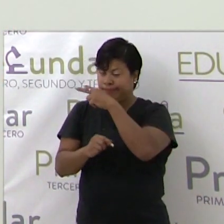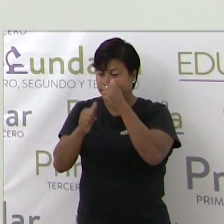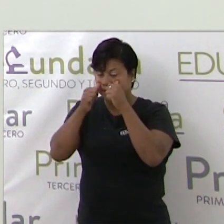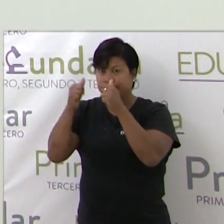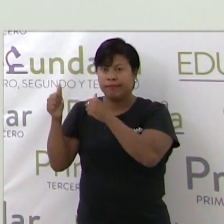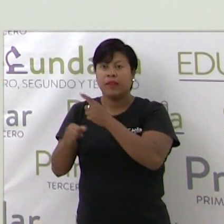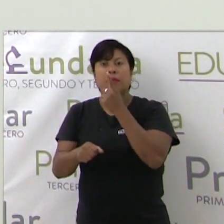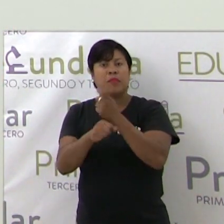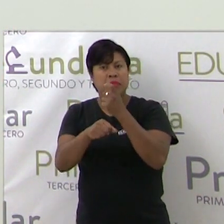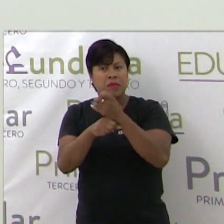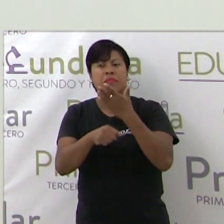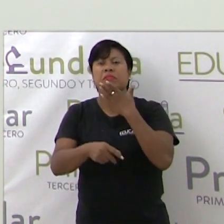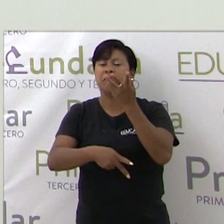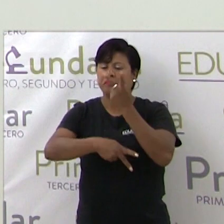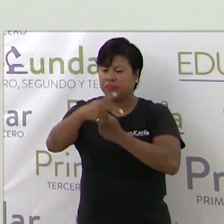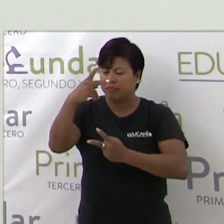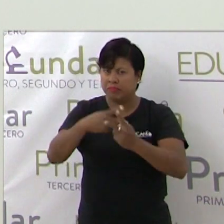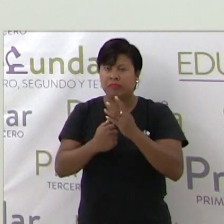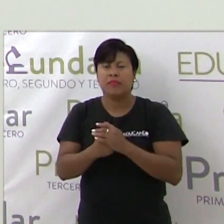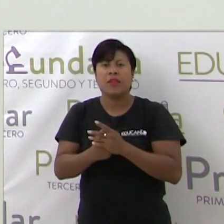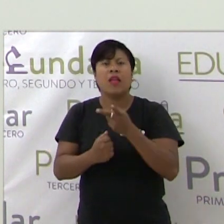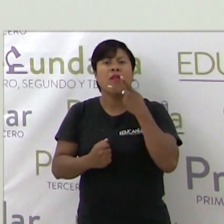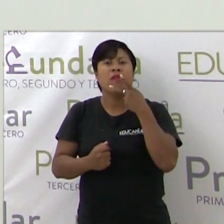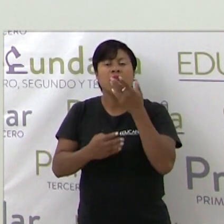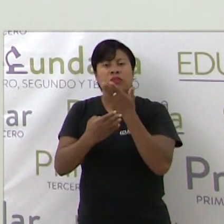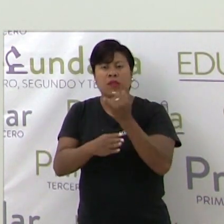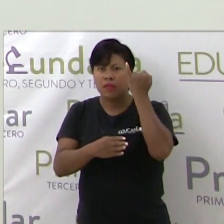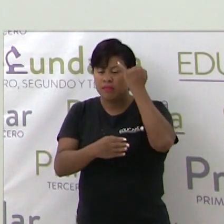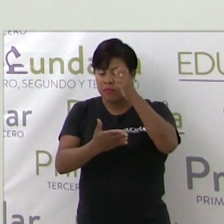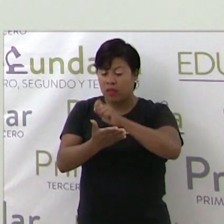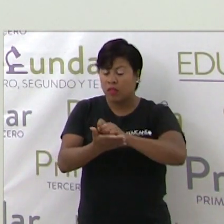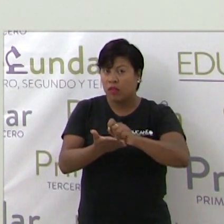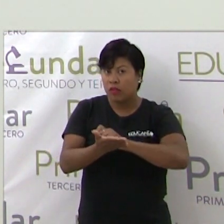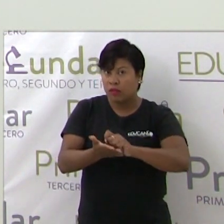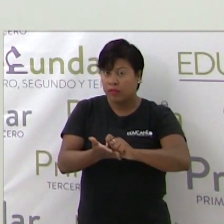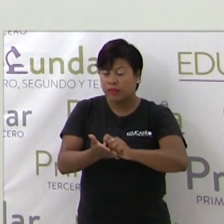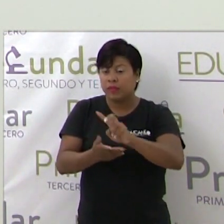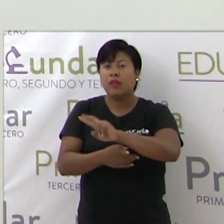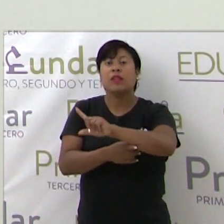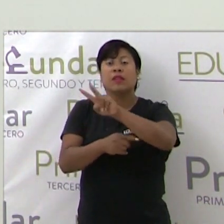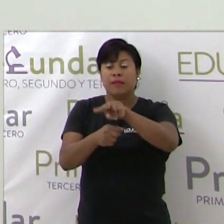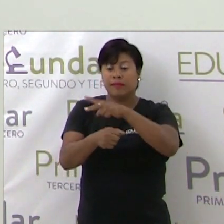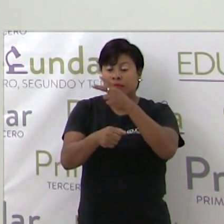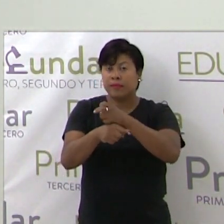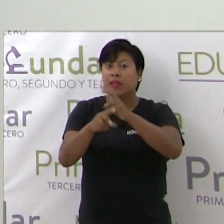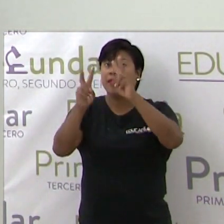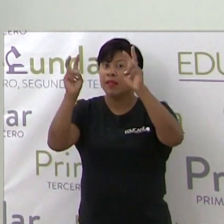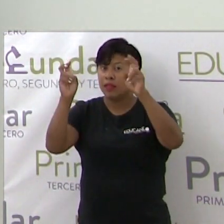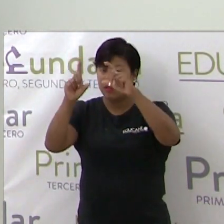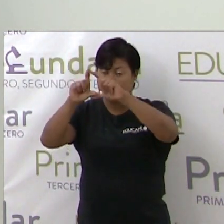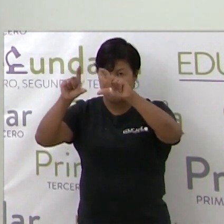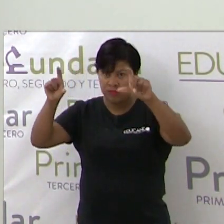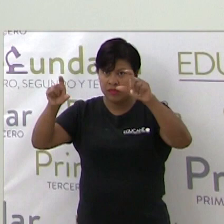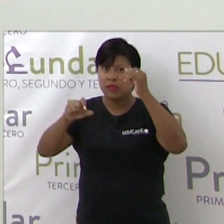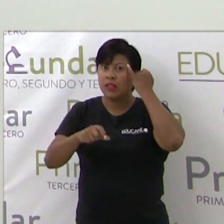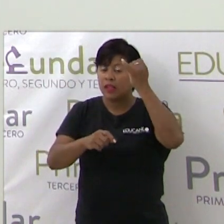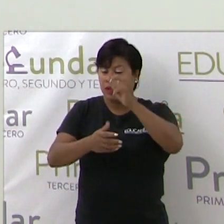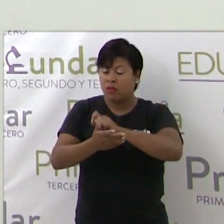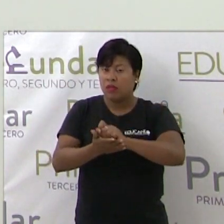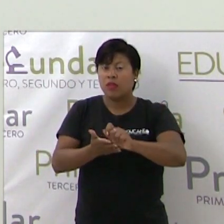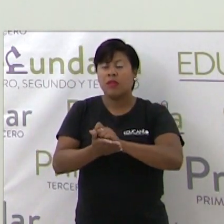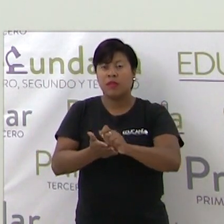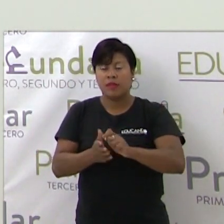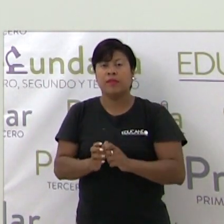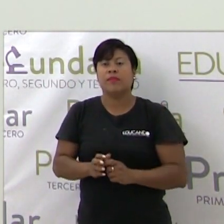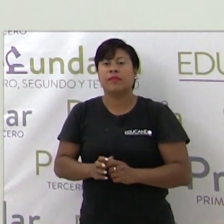la bienvenida, hablar del autor y del título, del autor y el